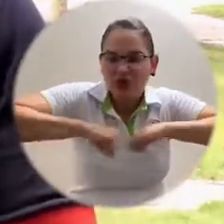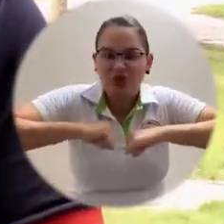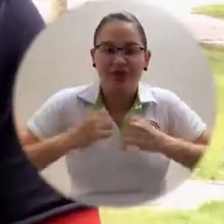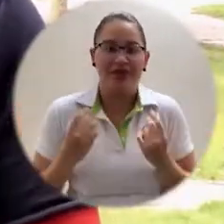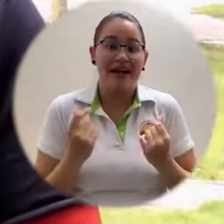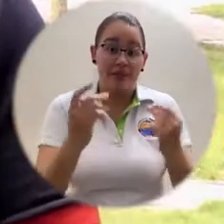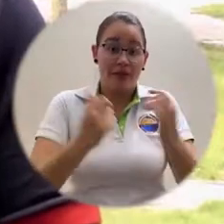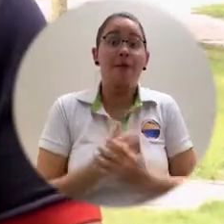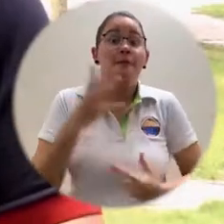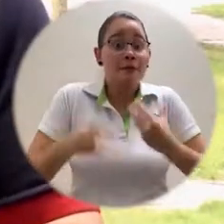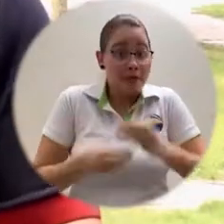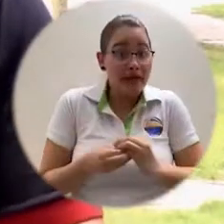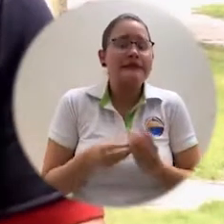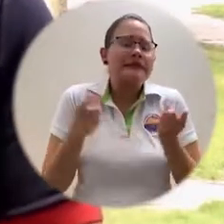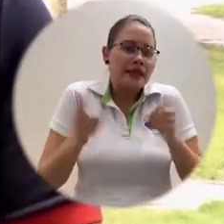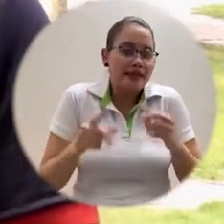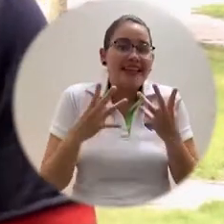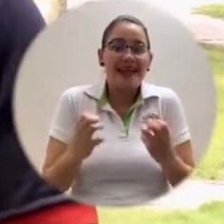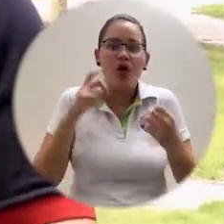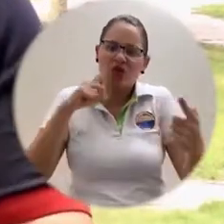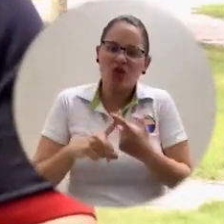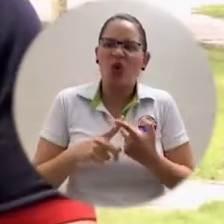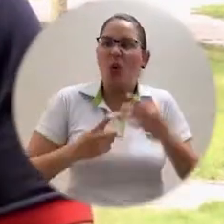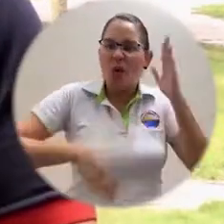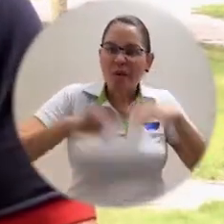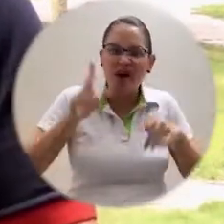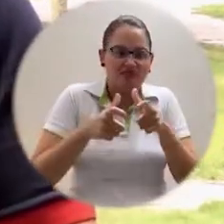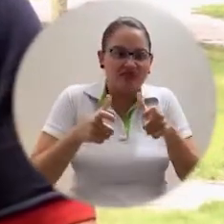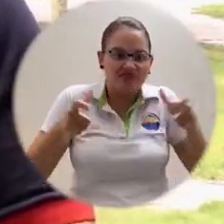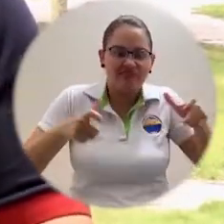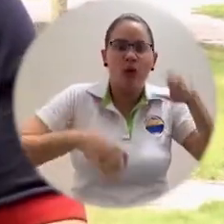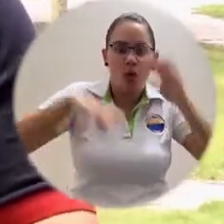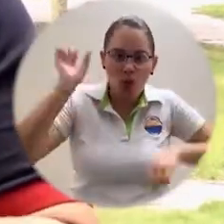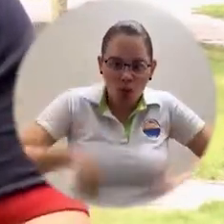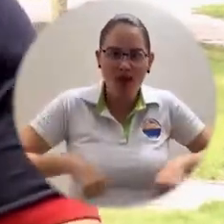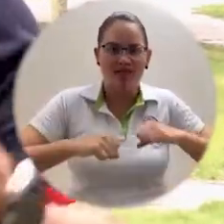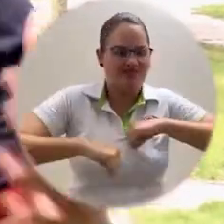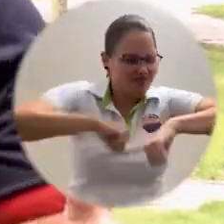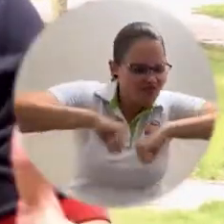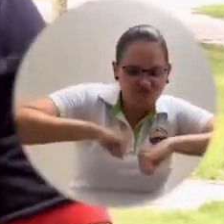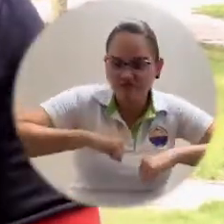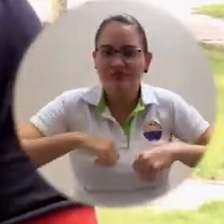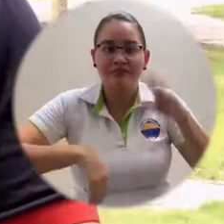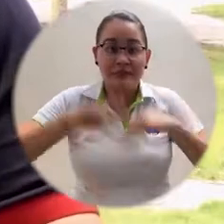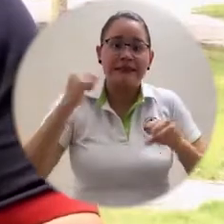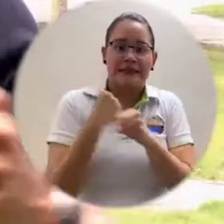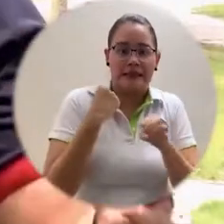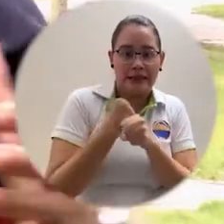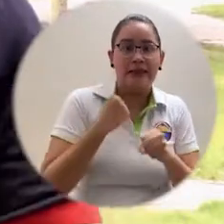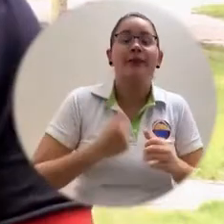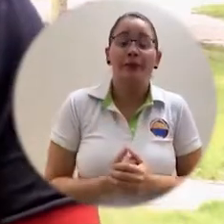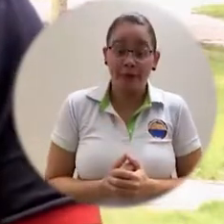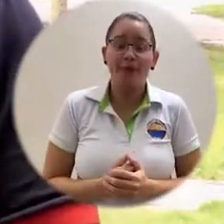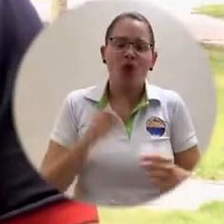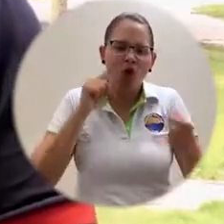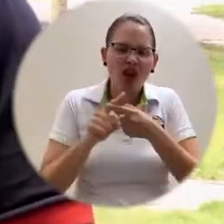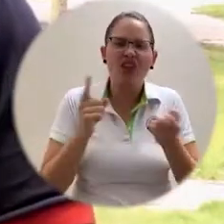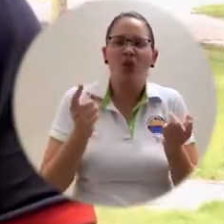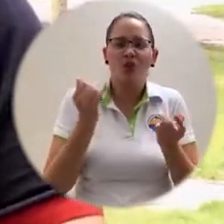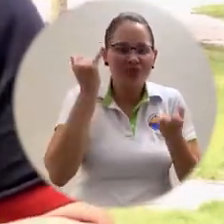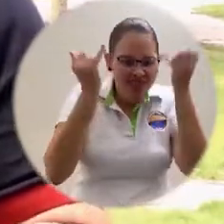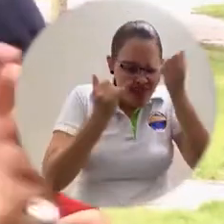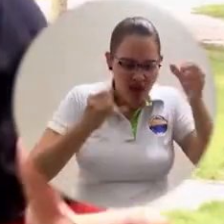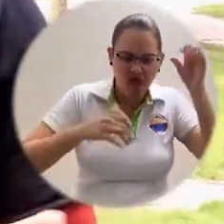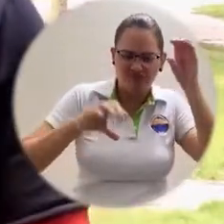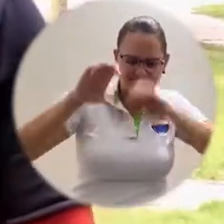dinamizar la operación del laboratorio y estamos, ojalá, pendientes de una gestión adicional que nos permita aumentar esa capacidad y sobre todo obtener aportes y